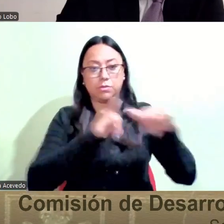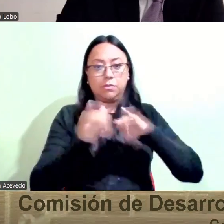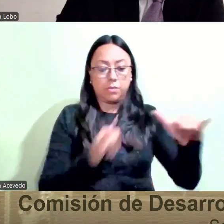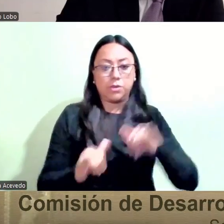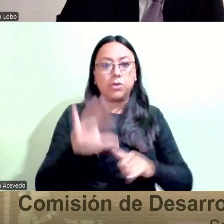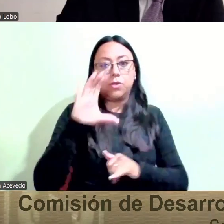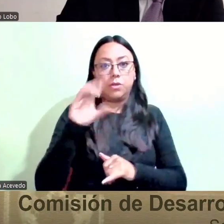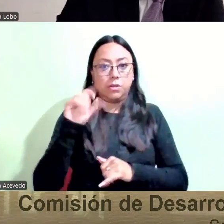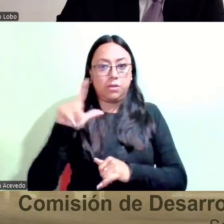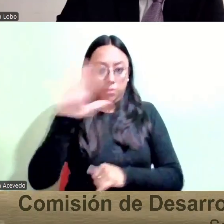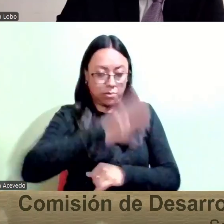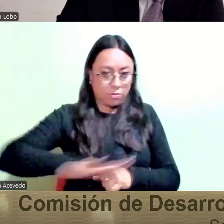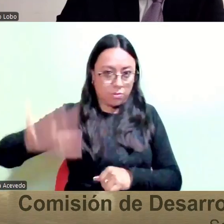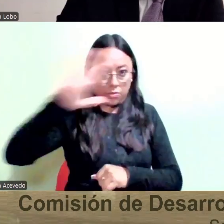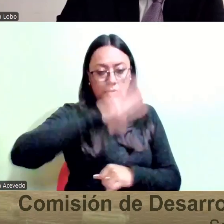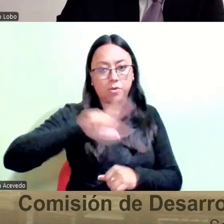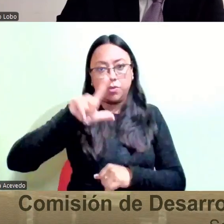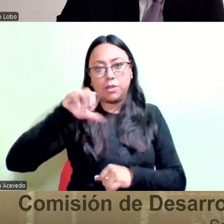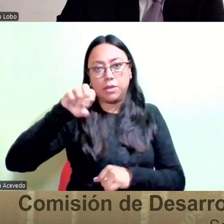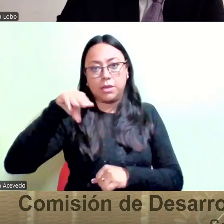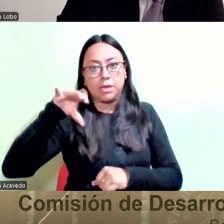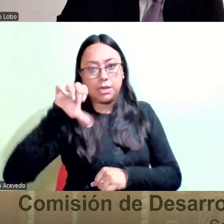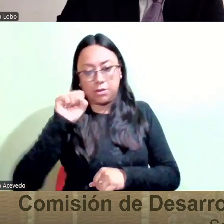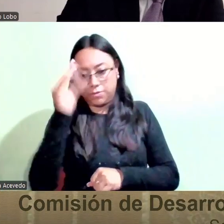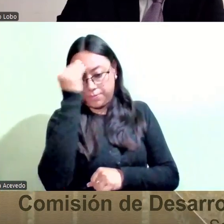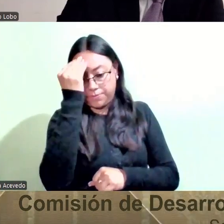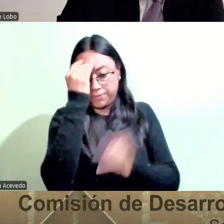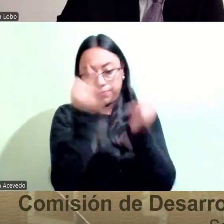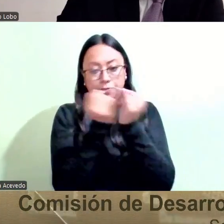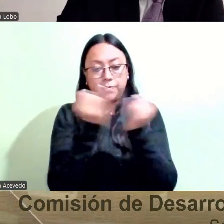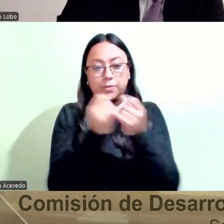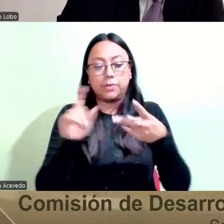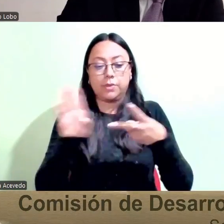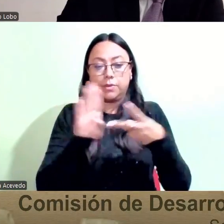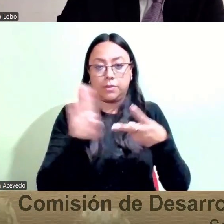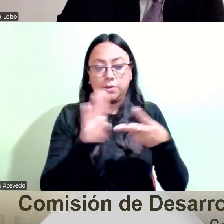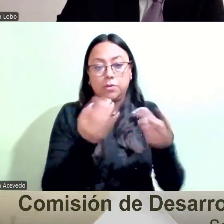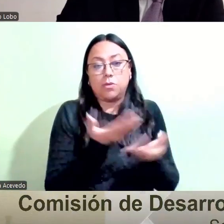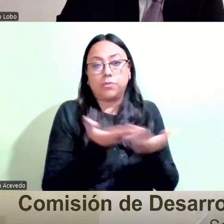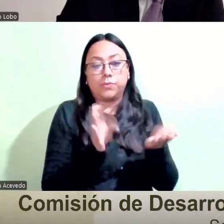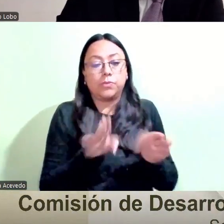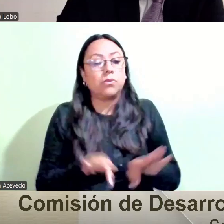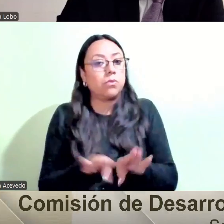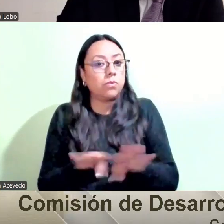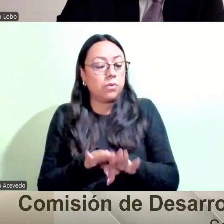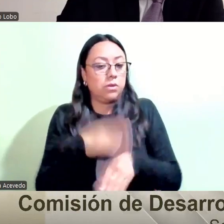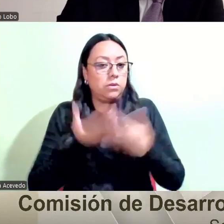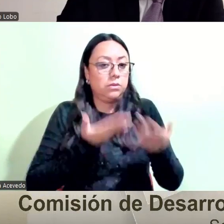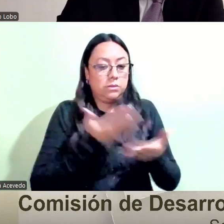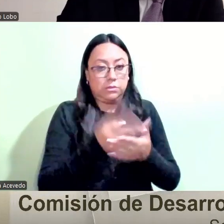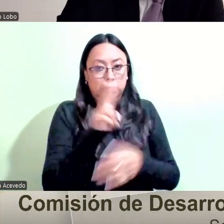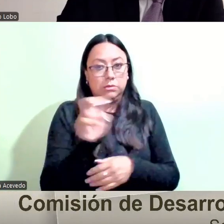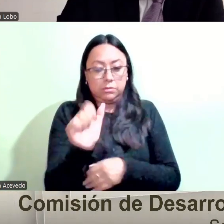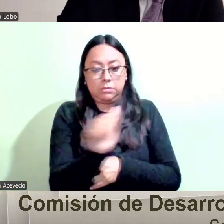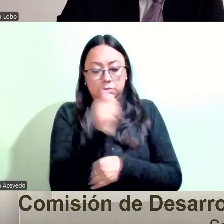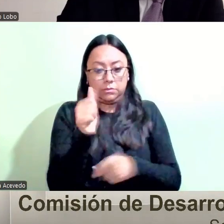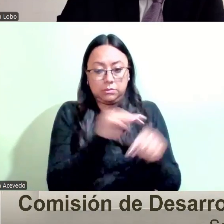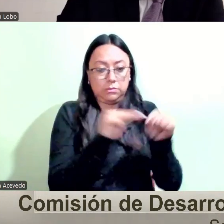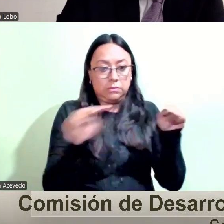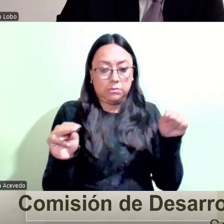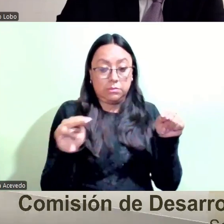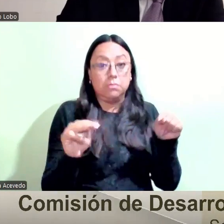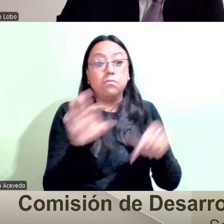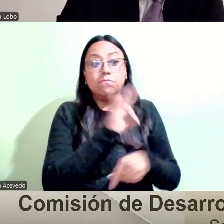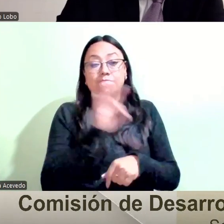B. No debe perderse de vista que con la zonificación propuesta la superficie de área libre que se plantea de 211 metros, es decir, sería menor